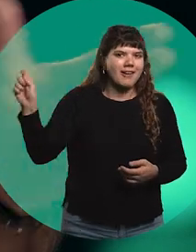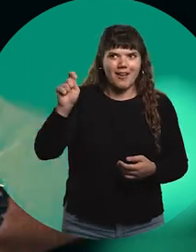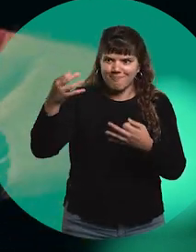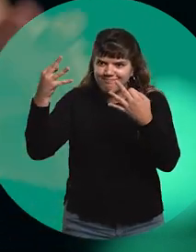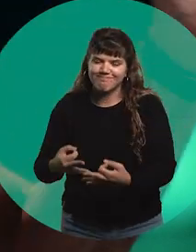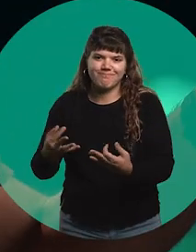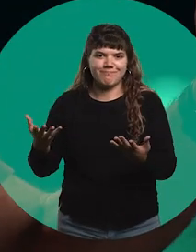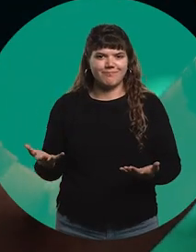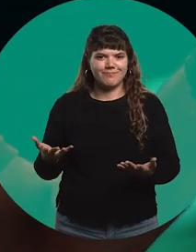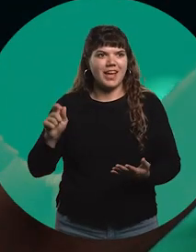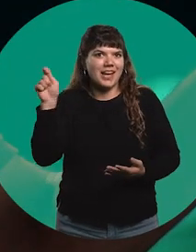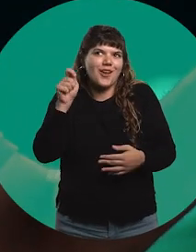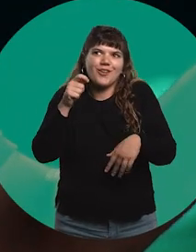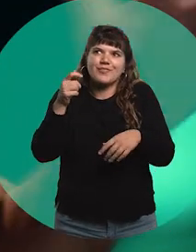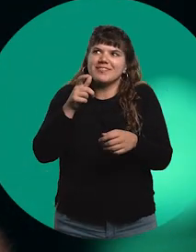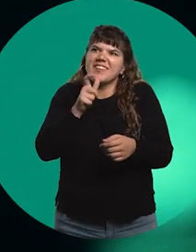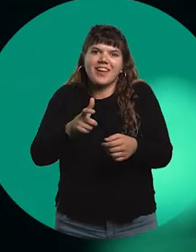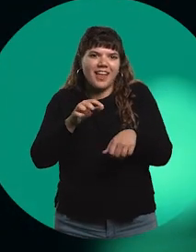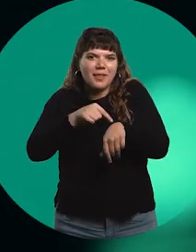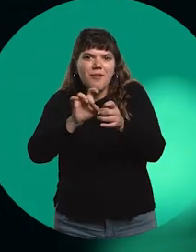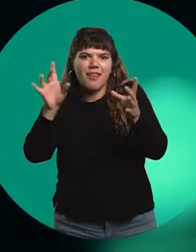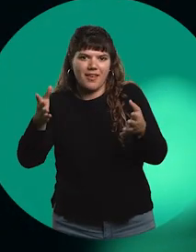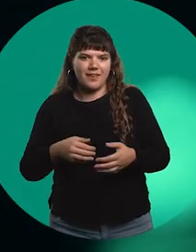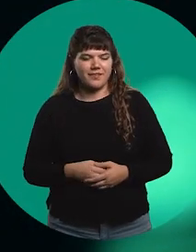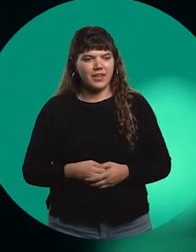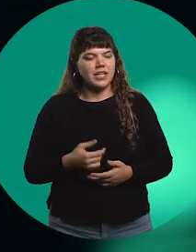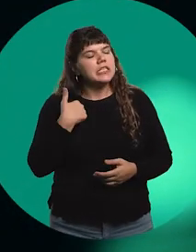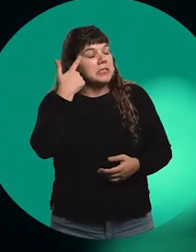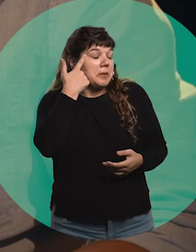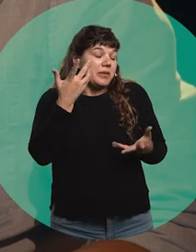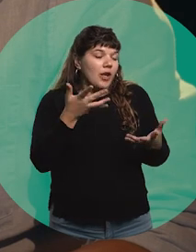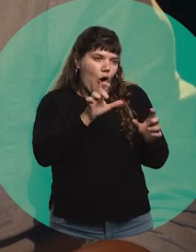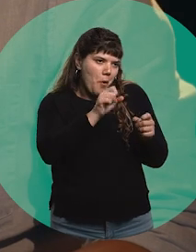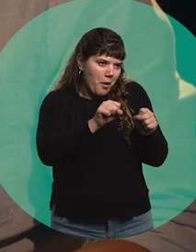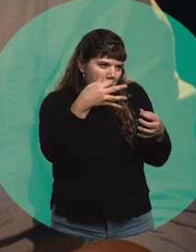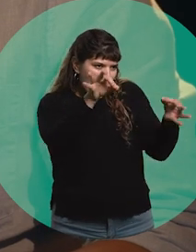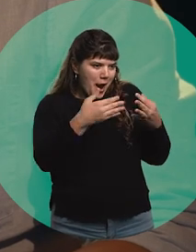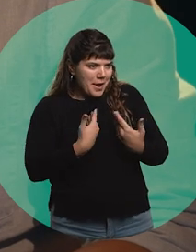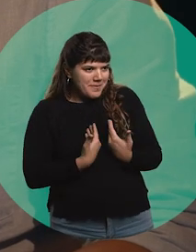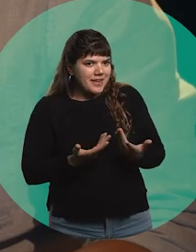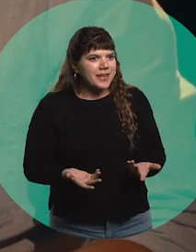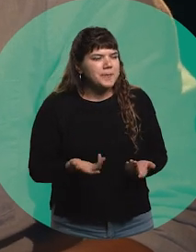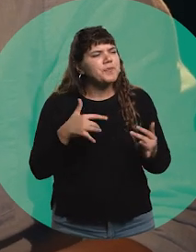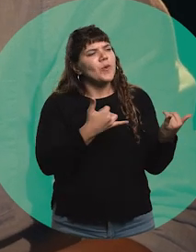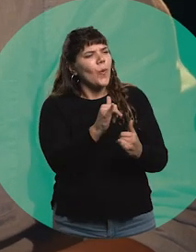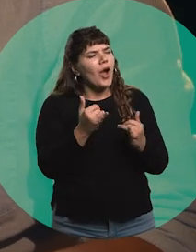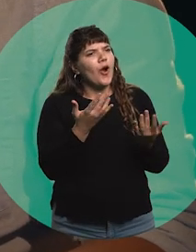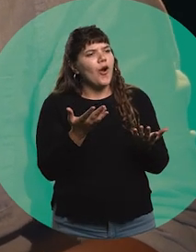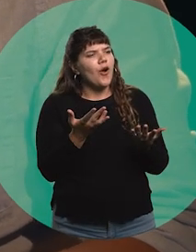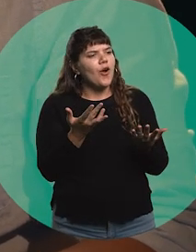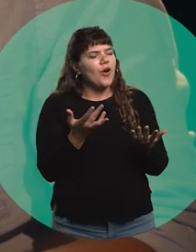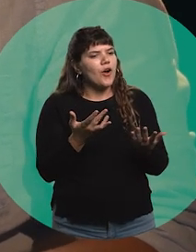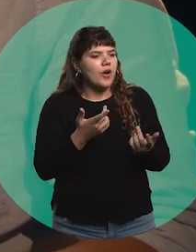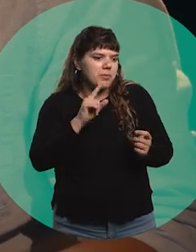y un buen recreo es, tiempo libre, ¿no? Luis, estoy pensando de corjime, obviamente. El juego tiene un